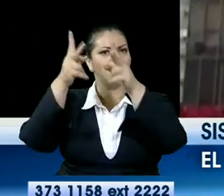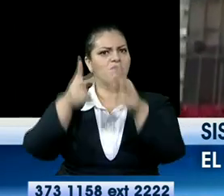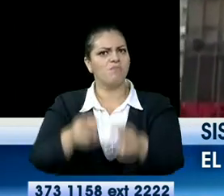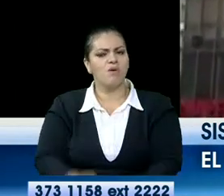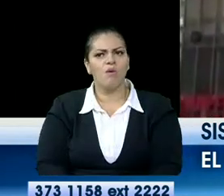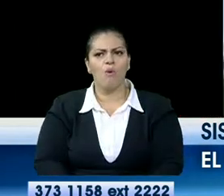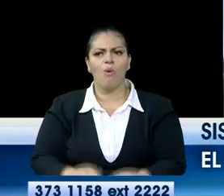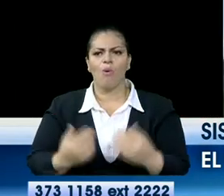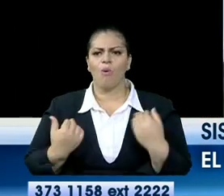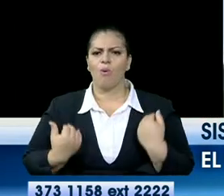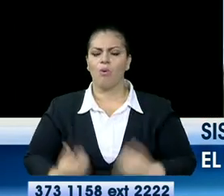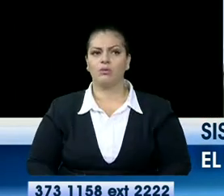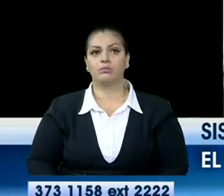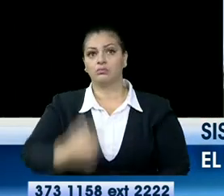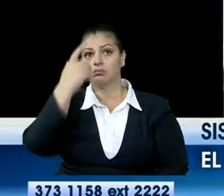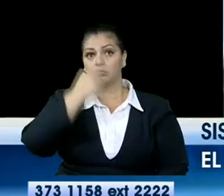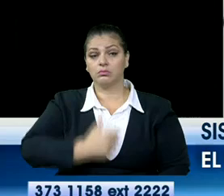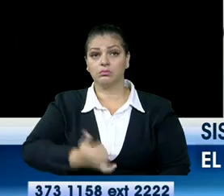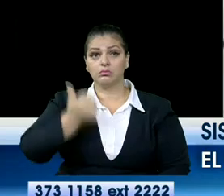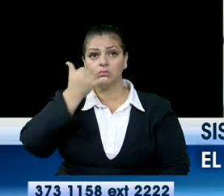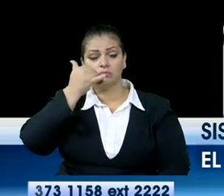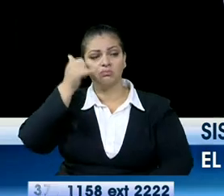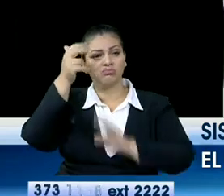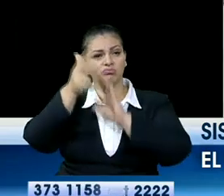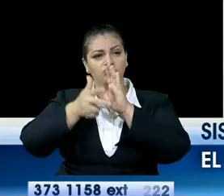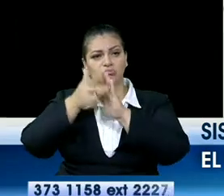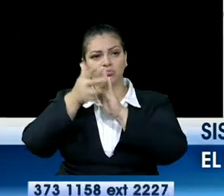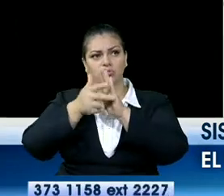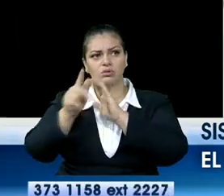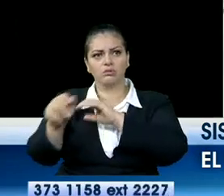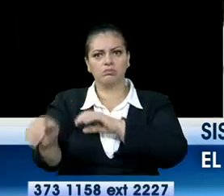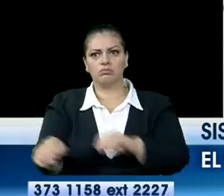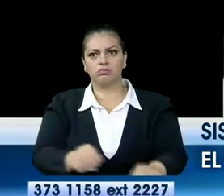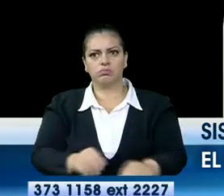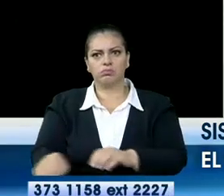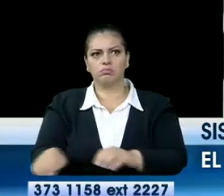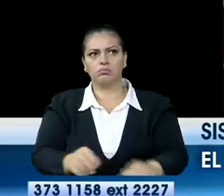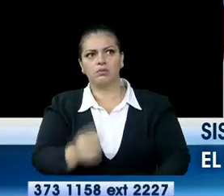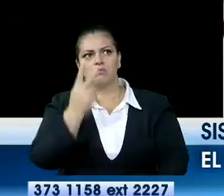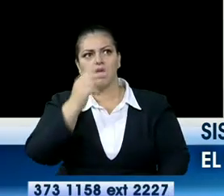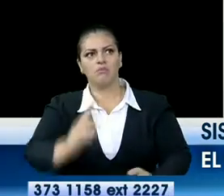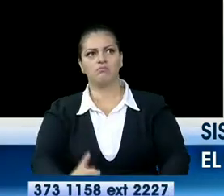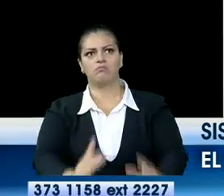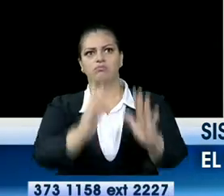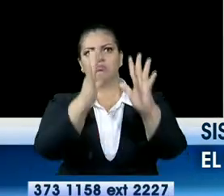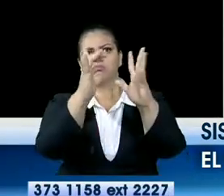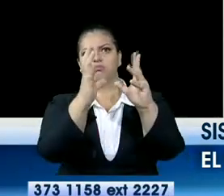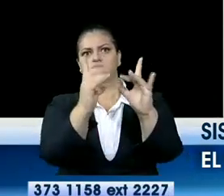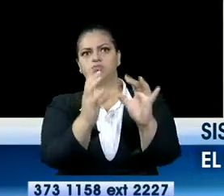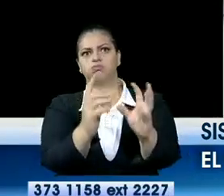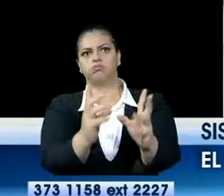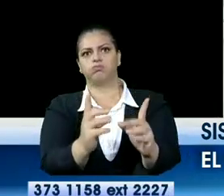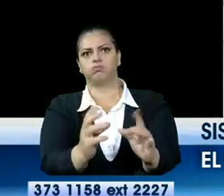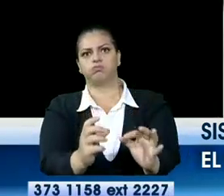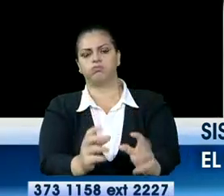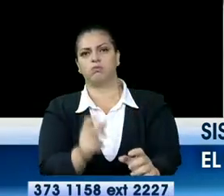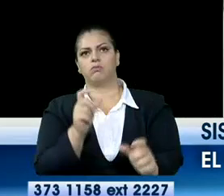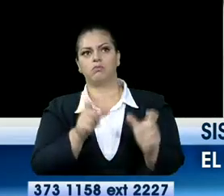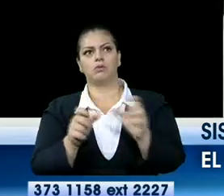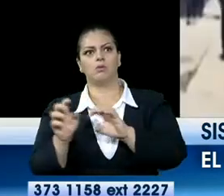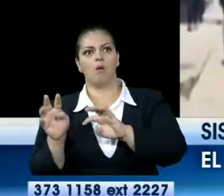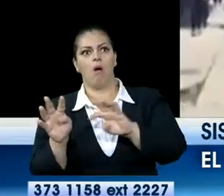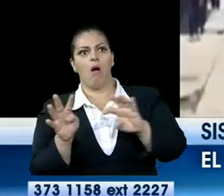celulares el momento del sismo, cuando se movían estos edificios y algunos cayeron. Y yo vi también,